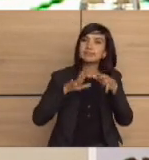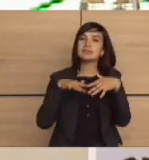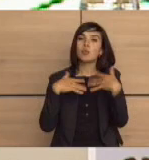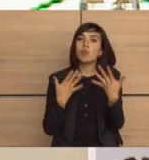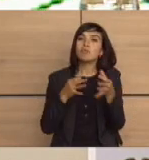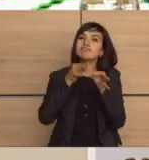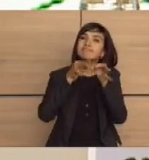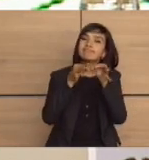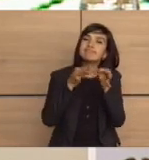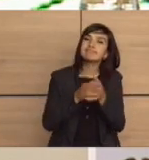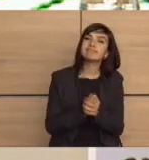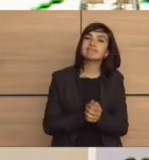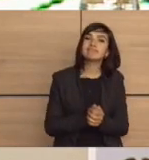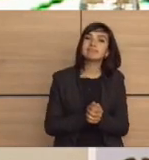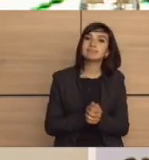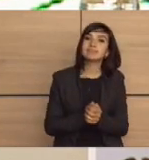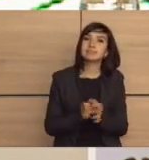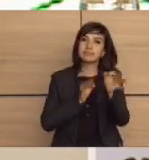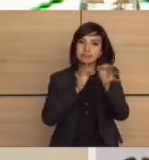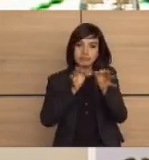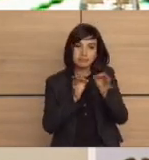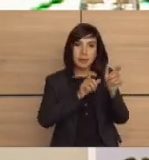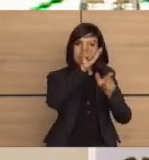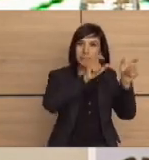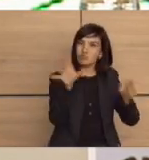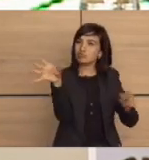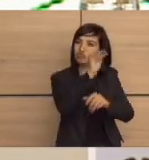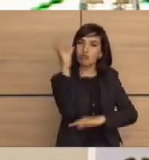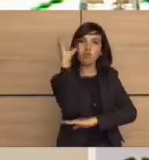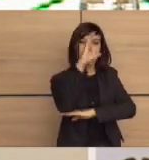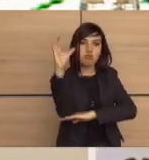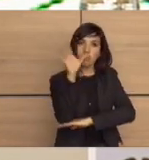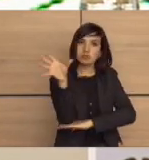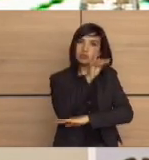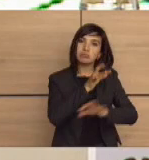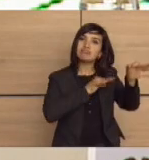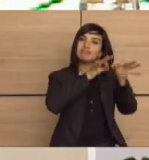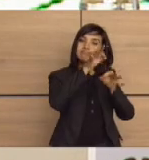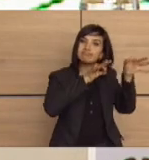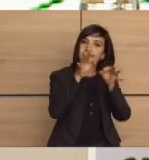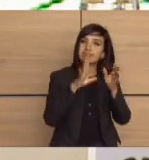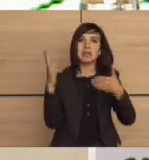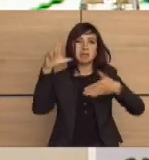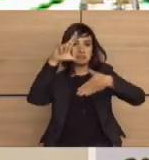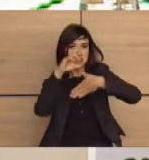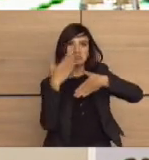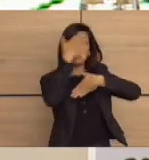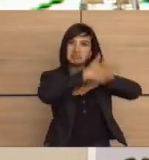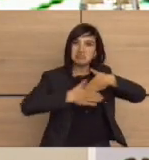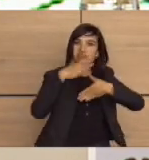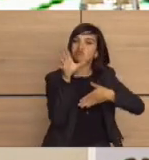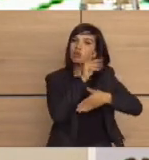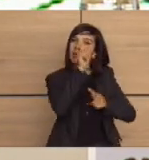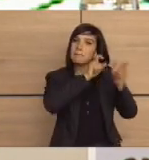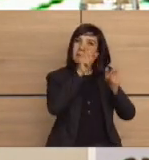formación de los colombianos y de todas las personas en el continente y en todas partes